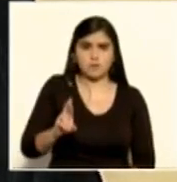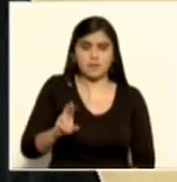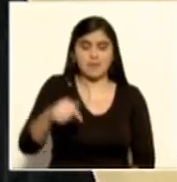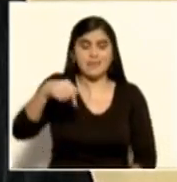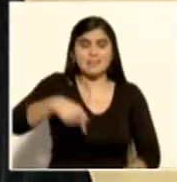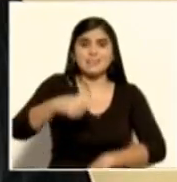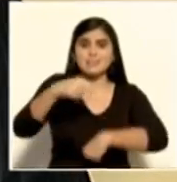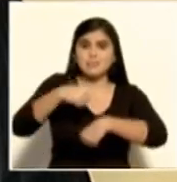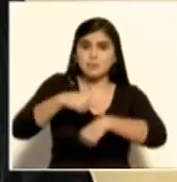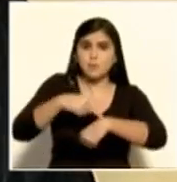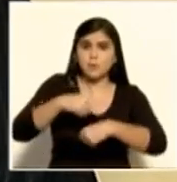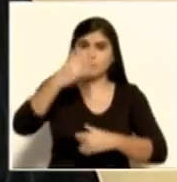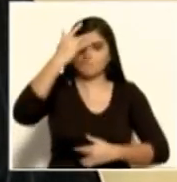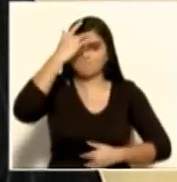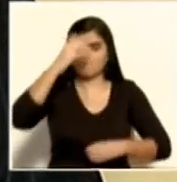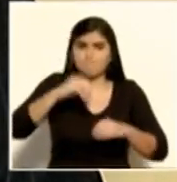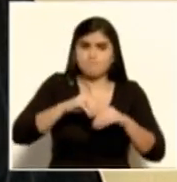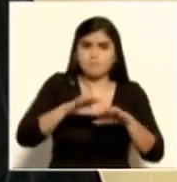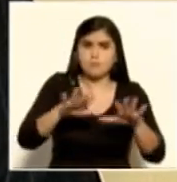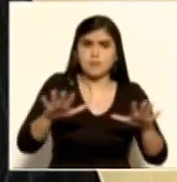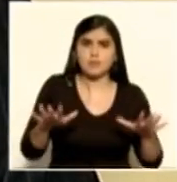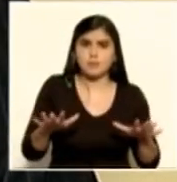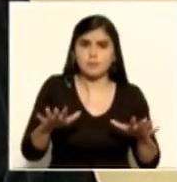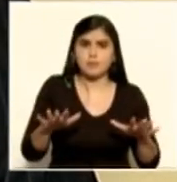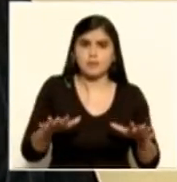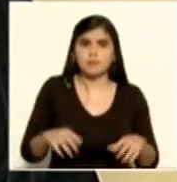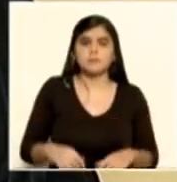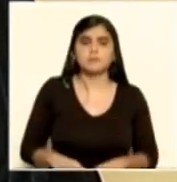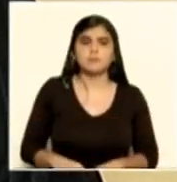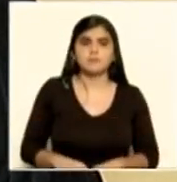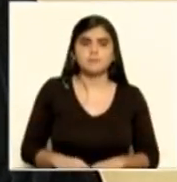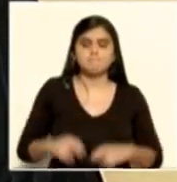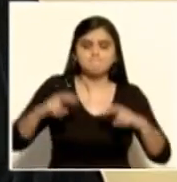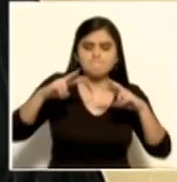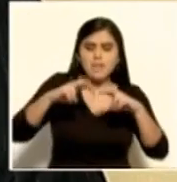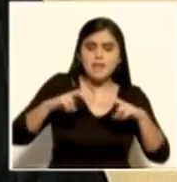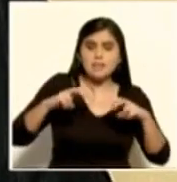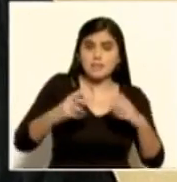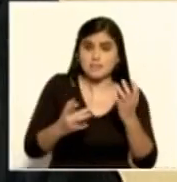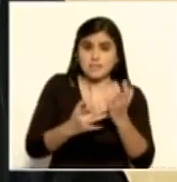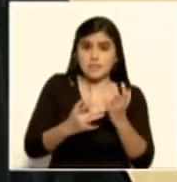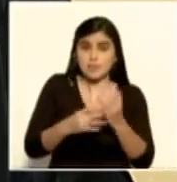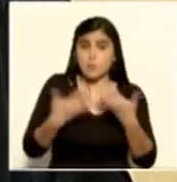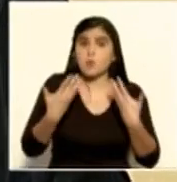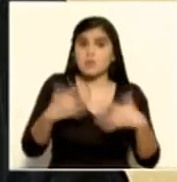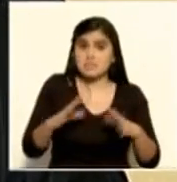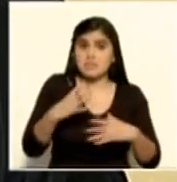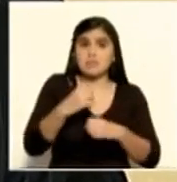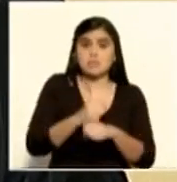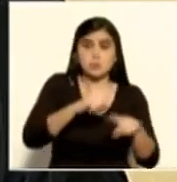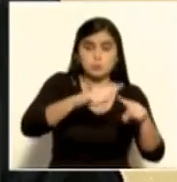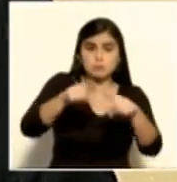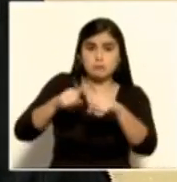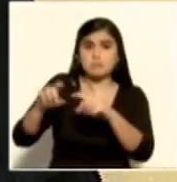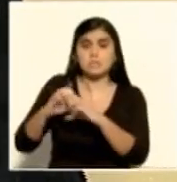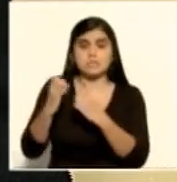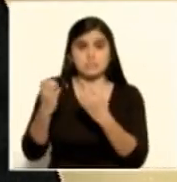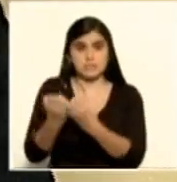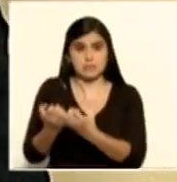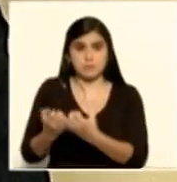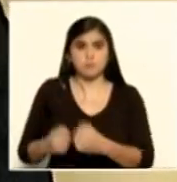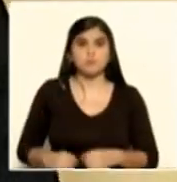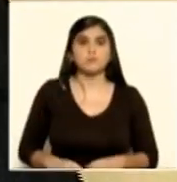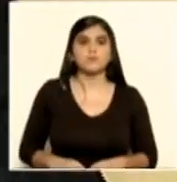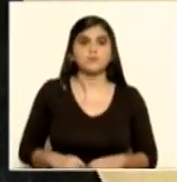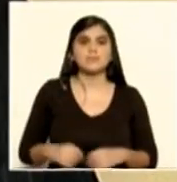este momento de la pandemia, a partir del análisis técnico que han hecho los diferentes equipos,